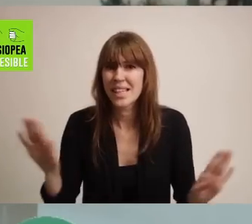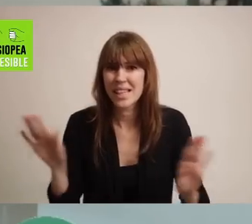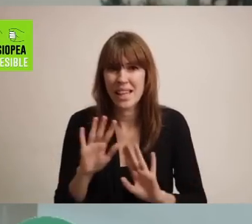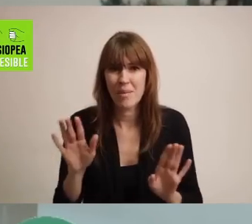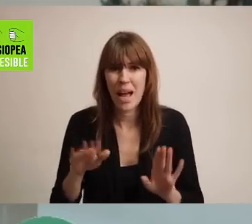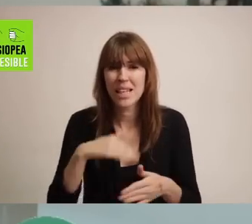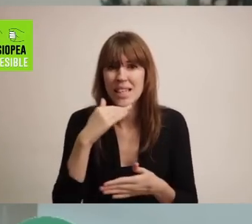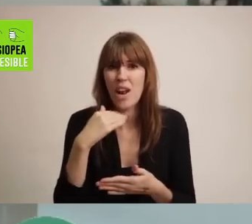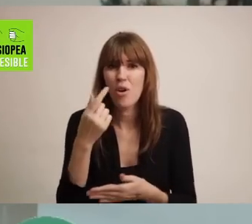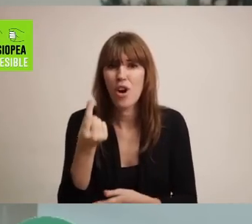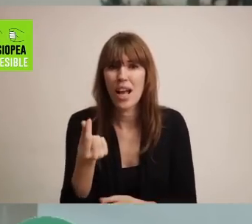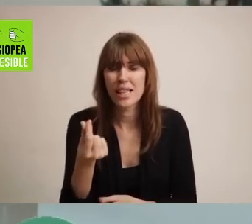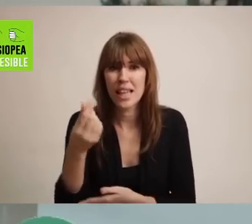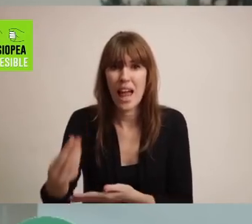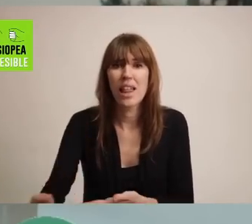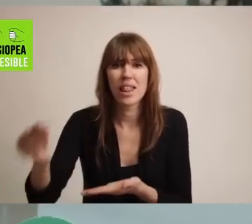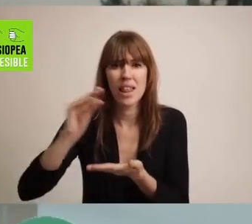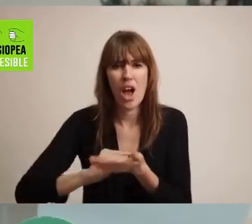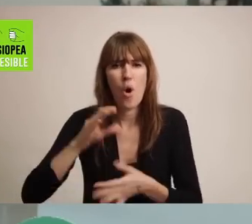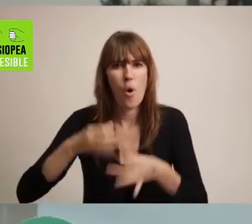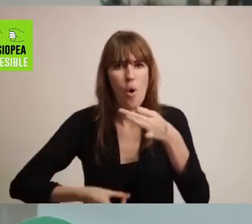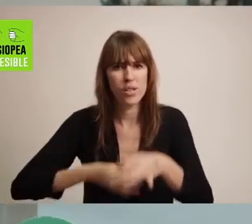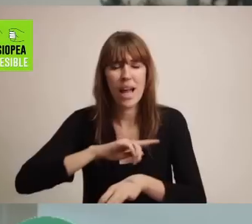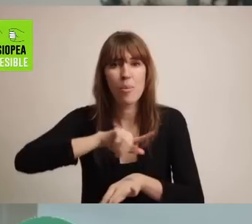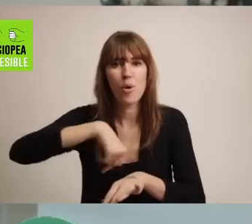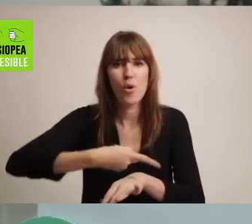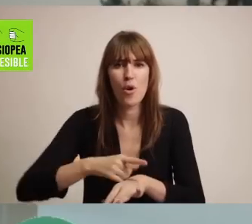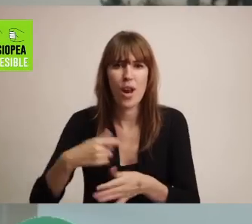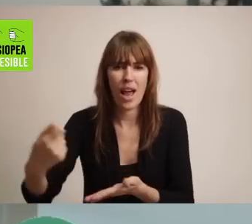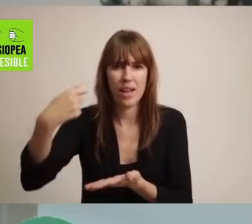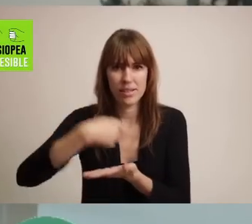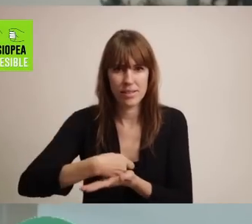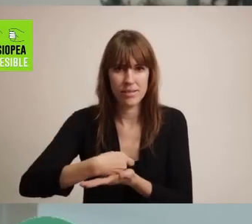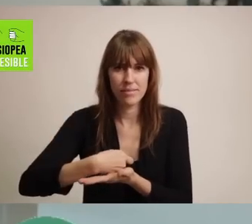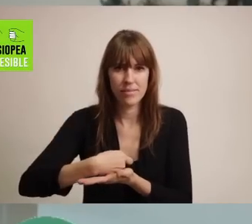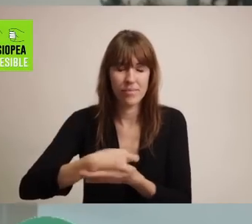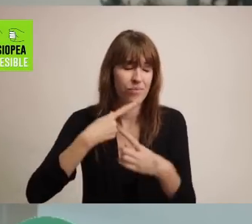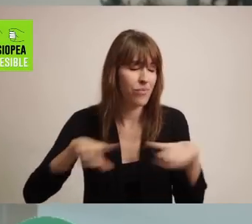una cantidad justa por hora, que no es lo mismo.